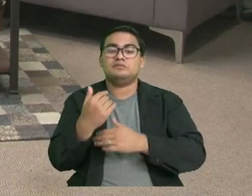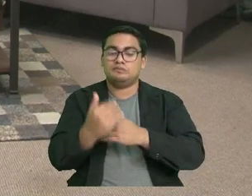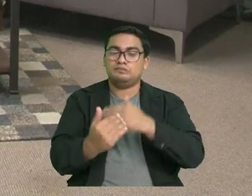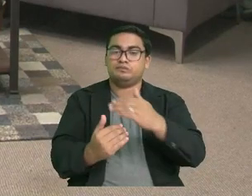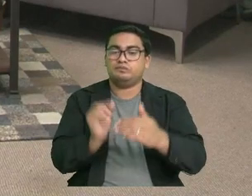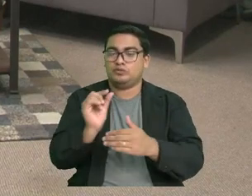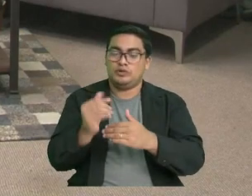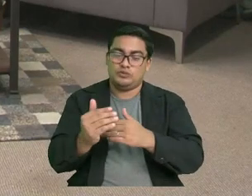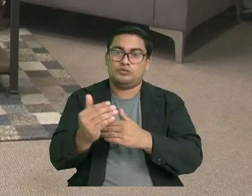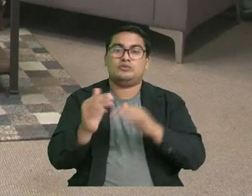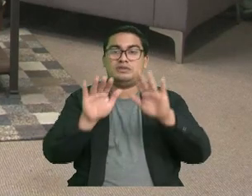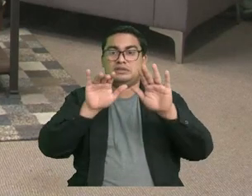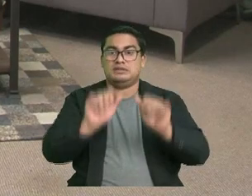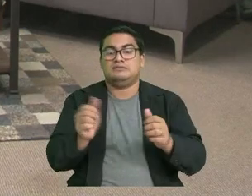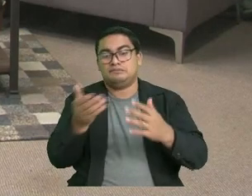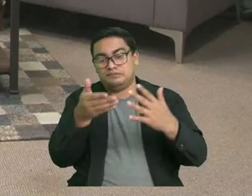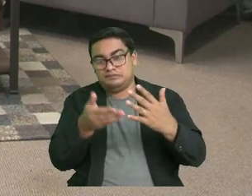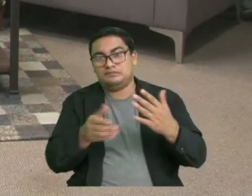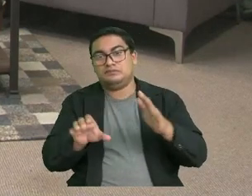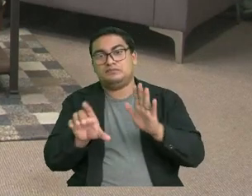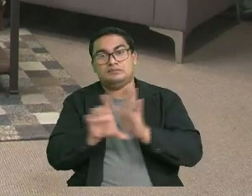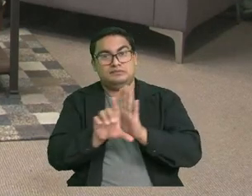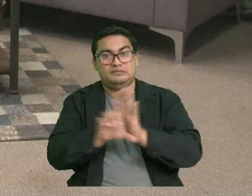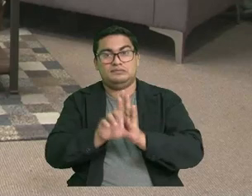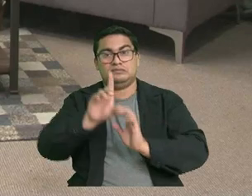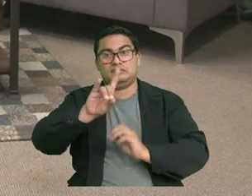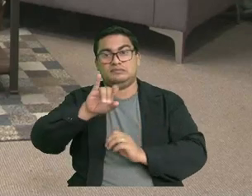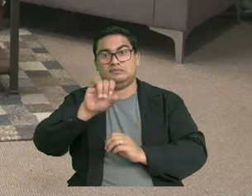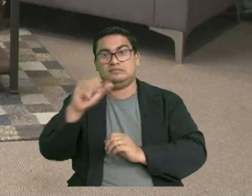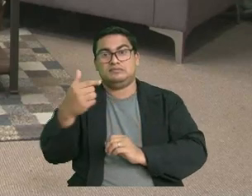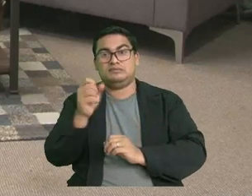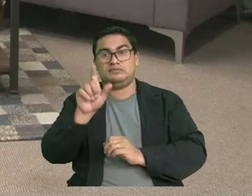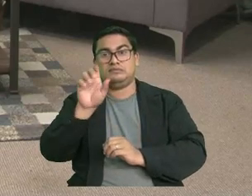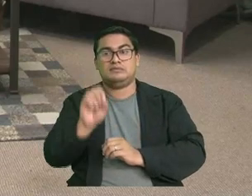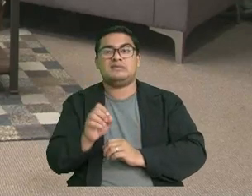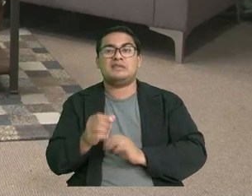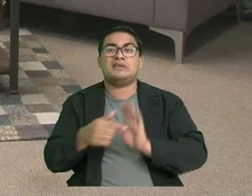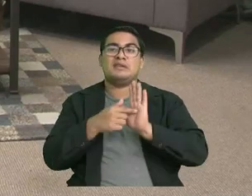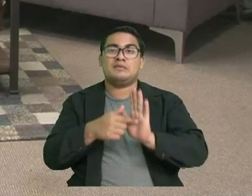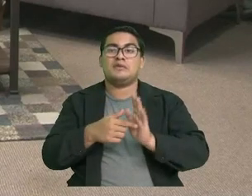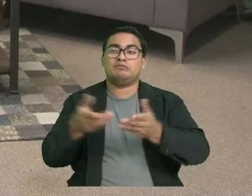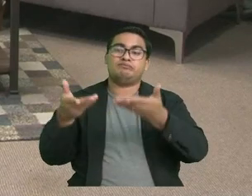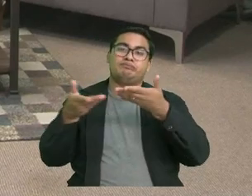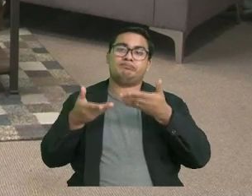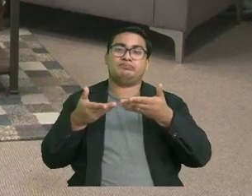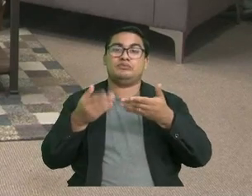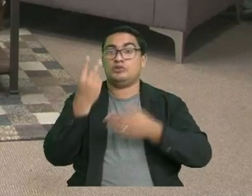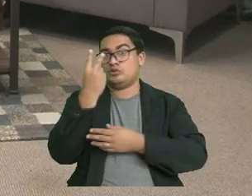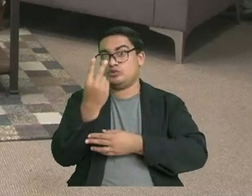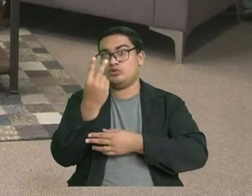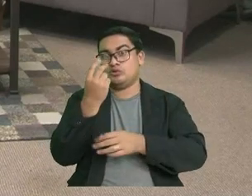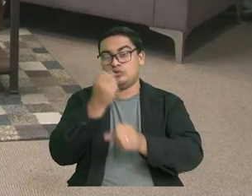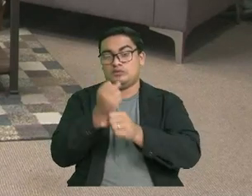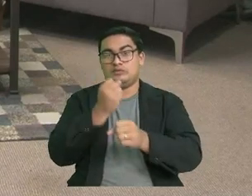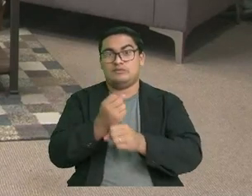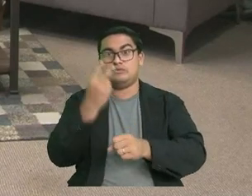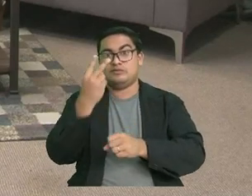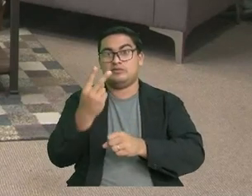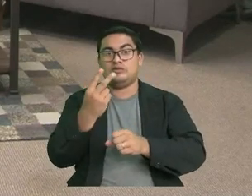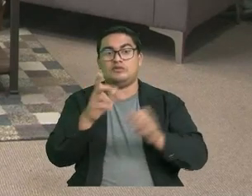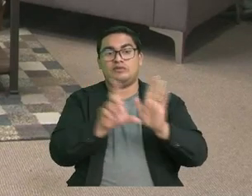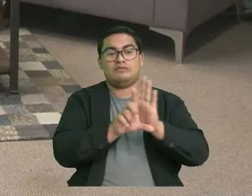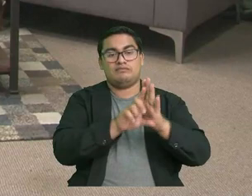técnicos, es poco ya lo que hace falta. Entonces, cuando nos orientan a elaborar dos digestos, lo interesante que